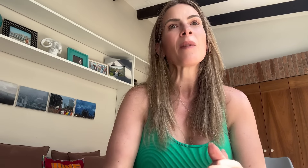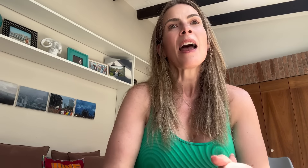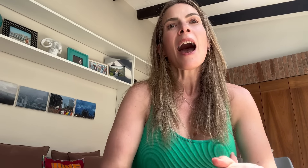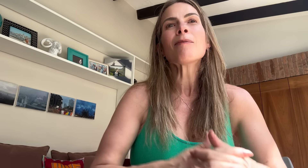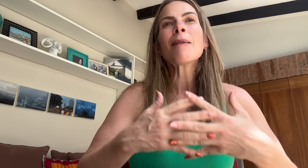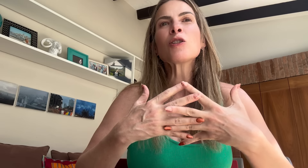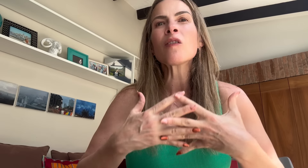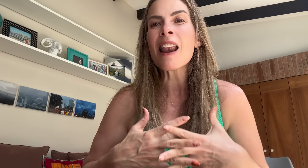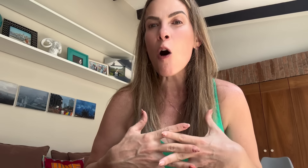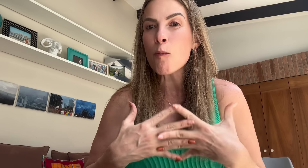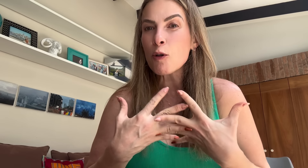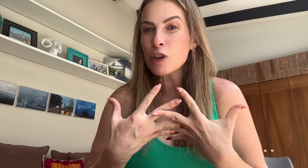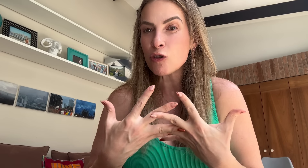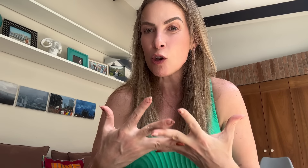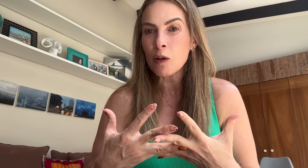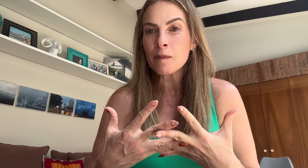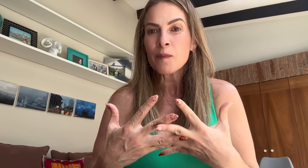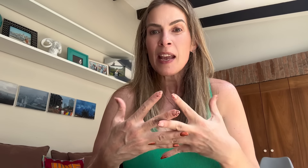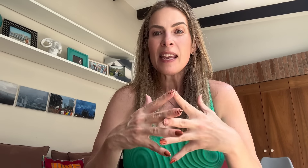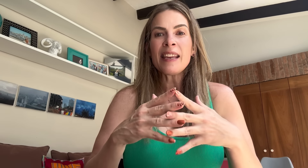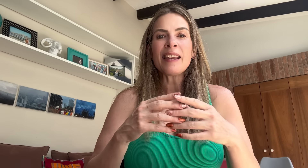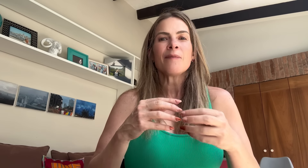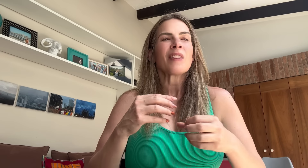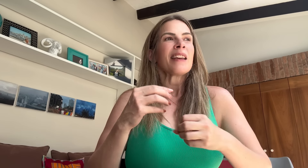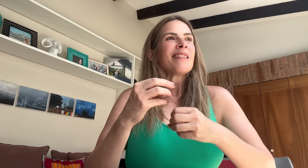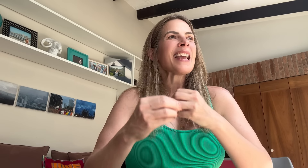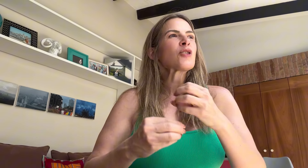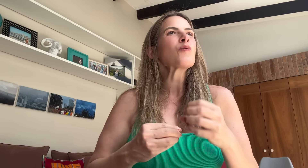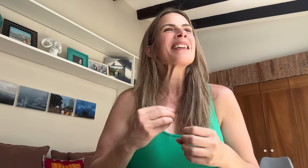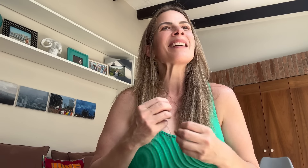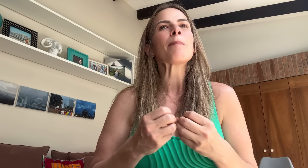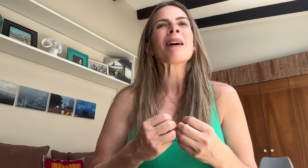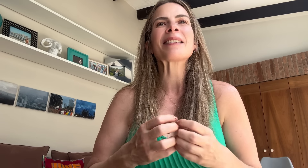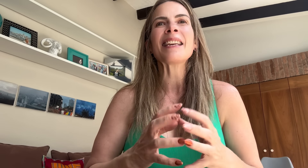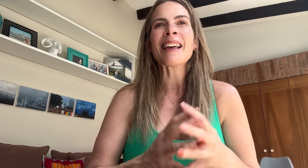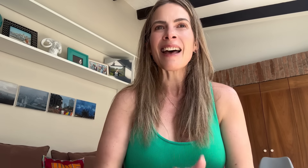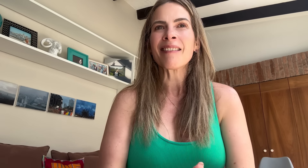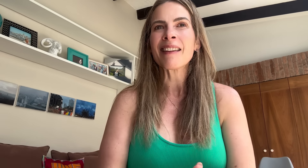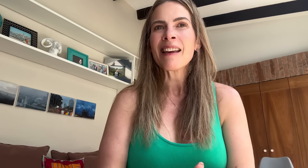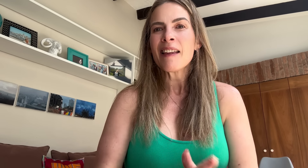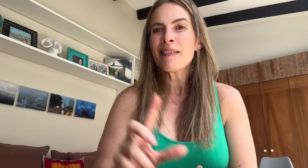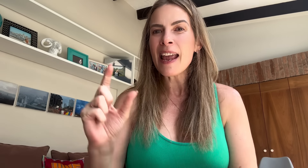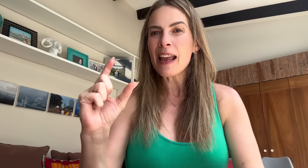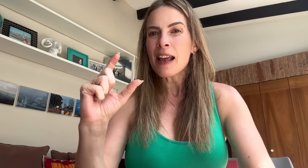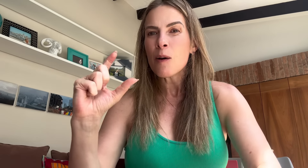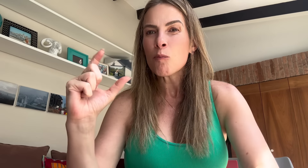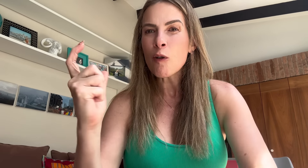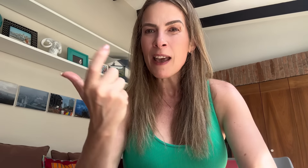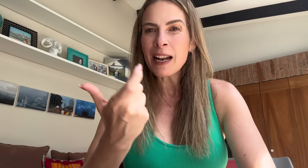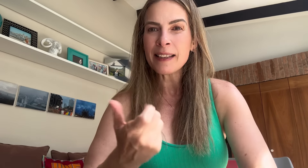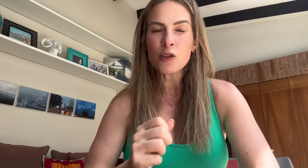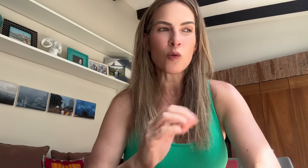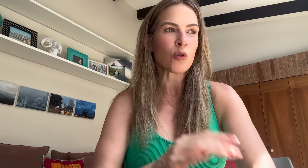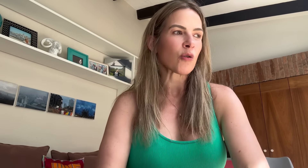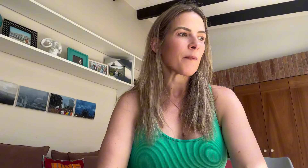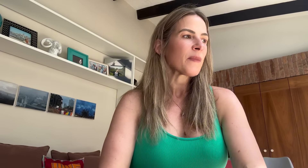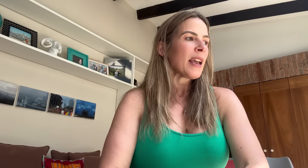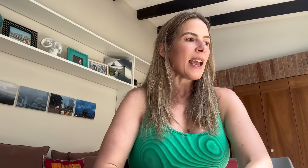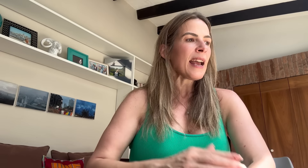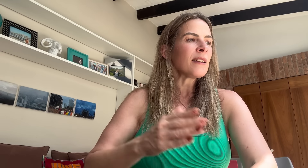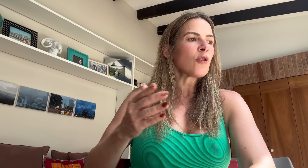anunciada, hablaba yo de la oposición y de su incapacidad de mover el